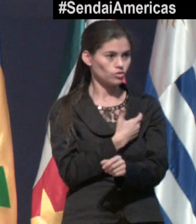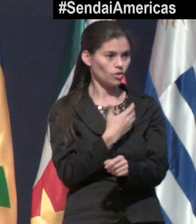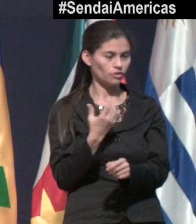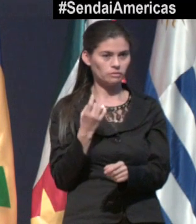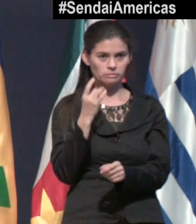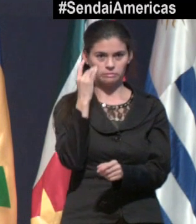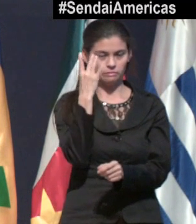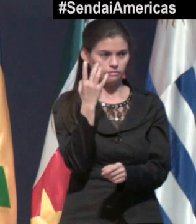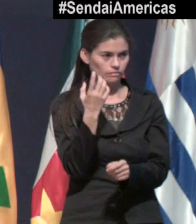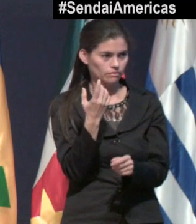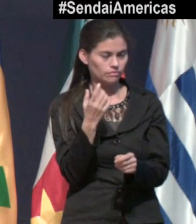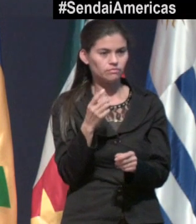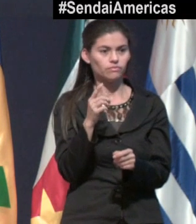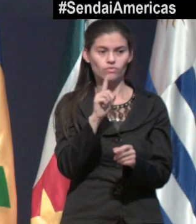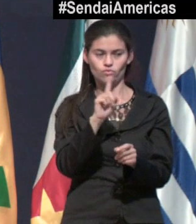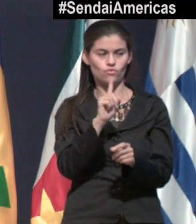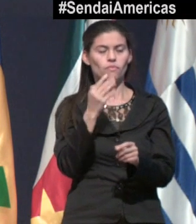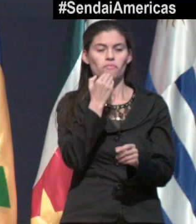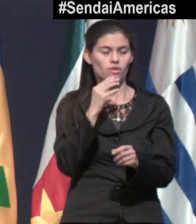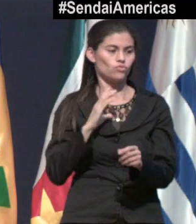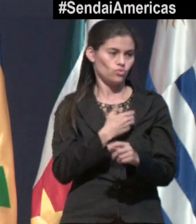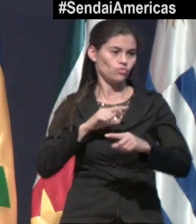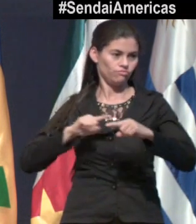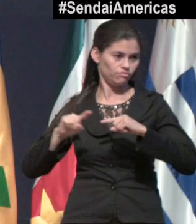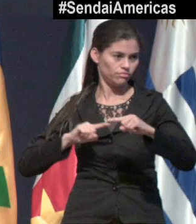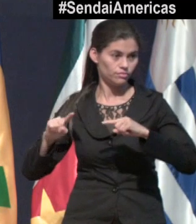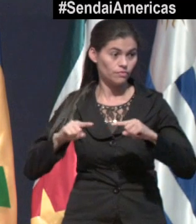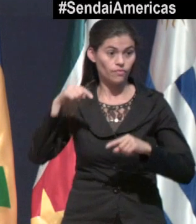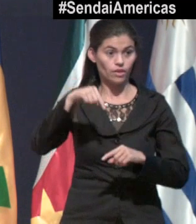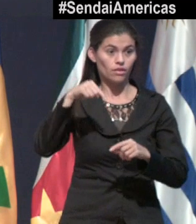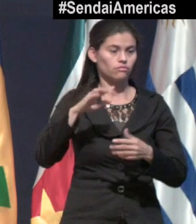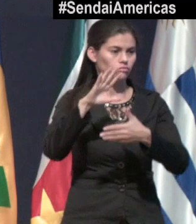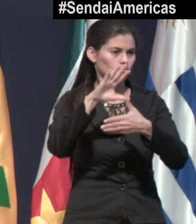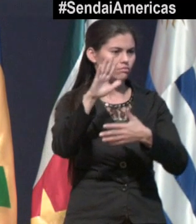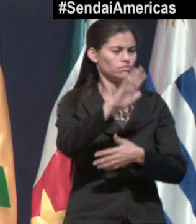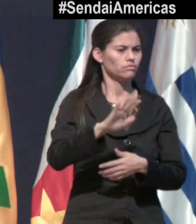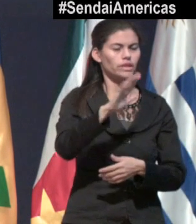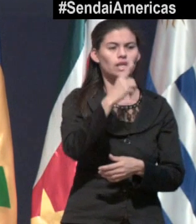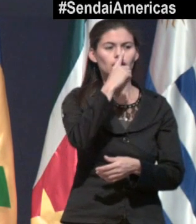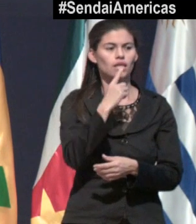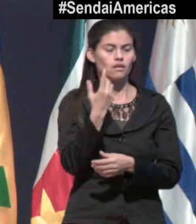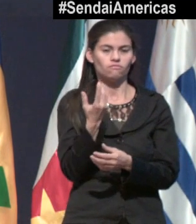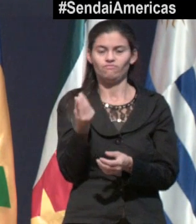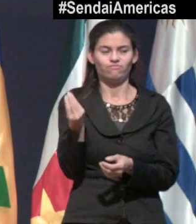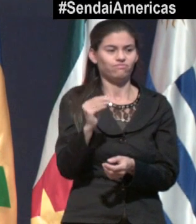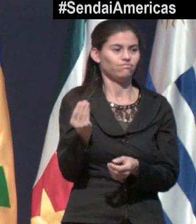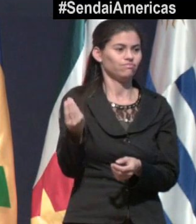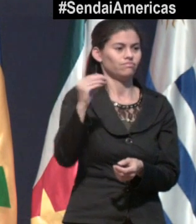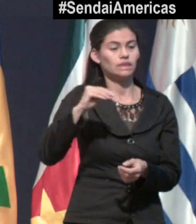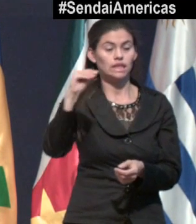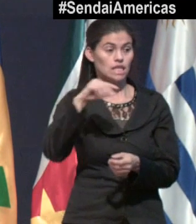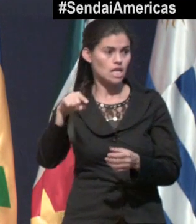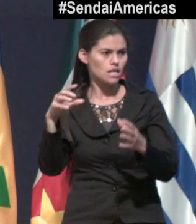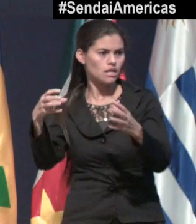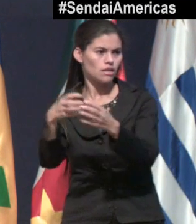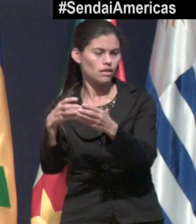de estas instituciones, pero coordinamos el trabajo. Y aquí en la región contamos con aportes muy valiosos de